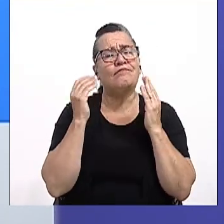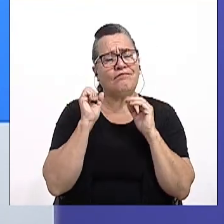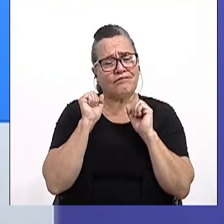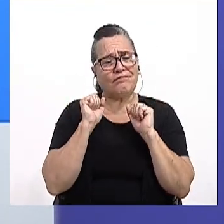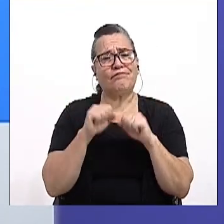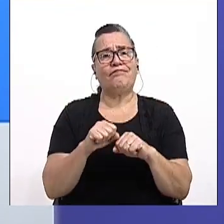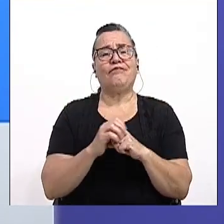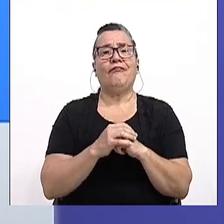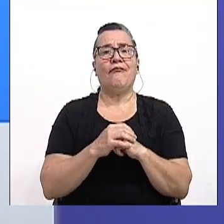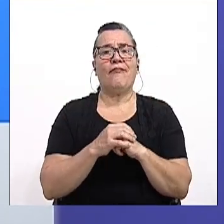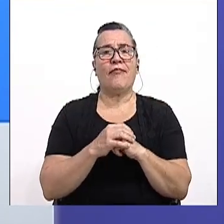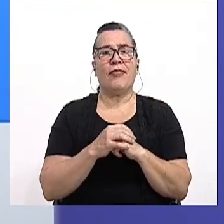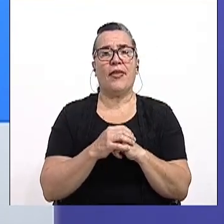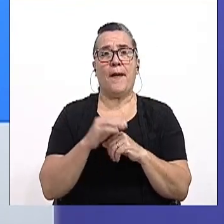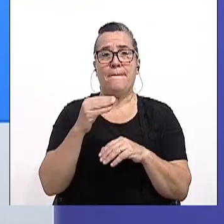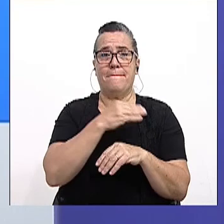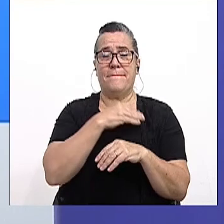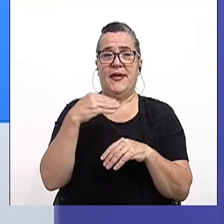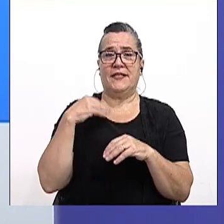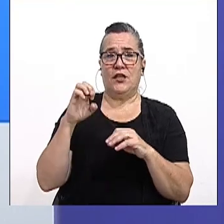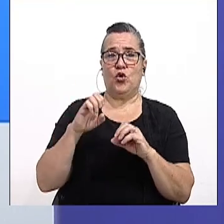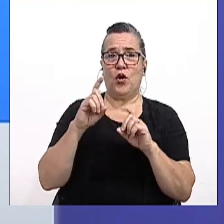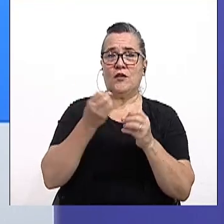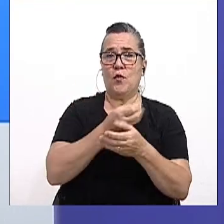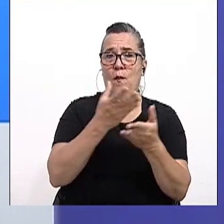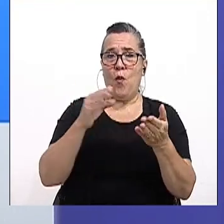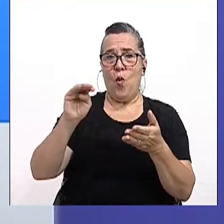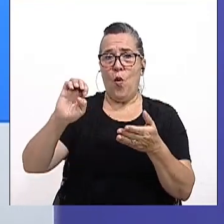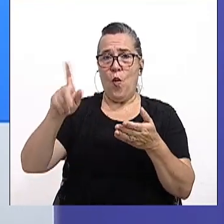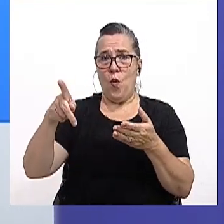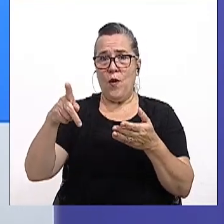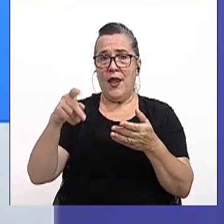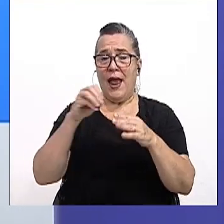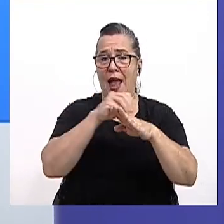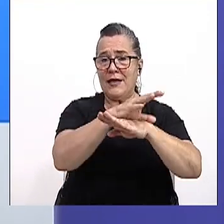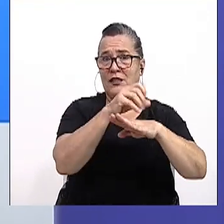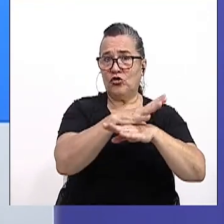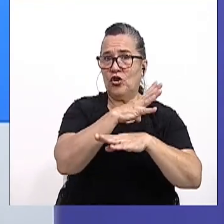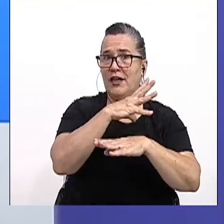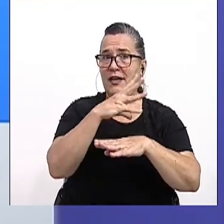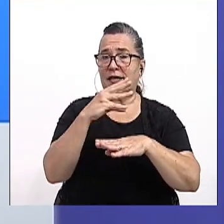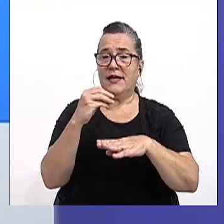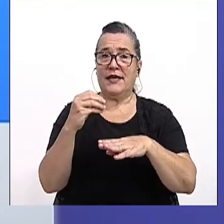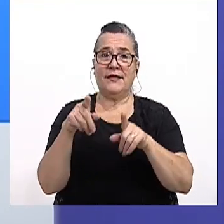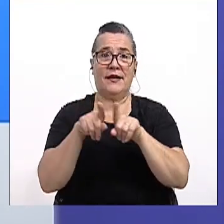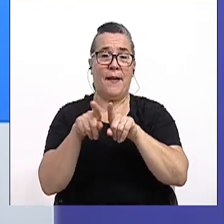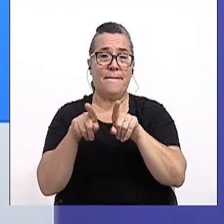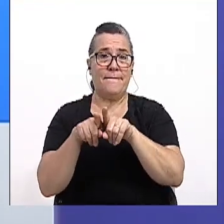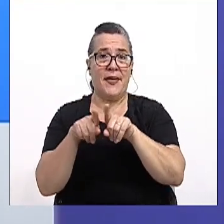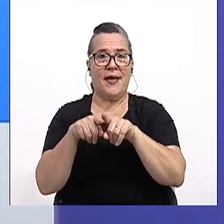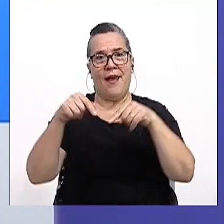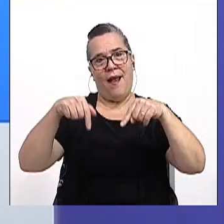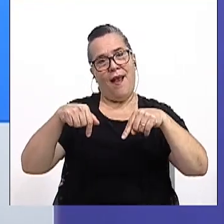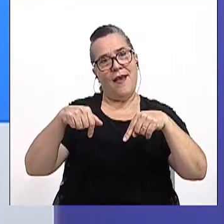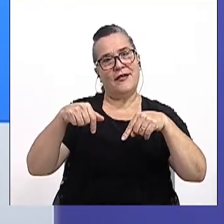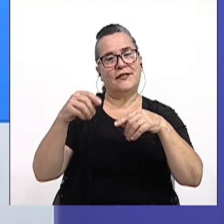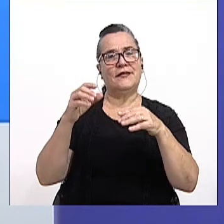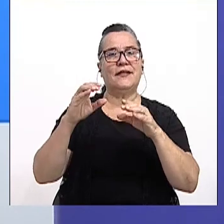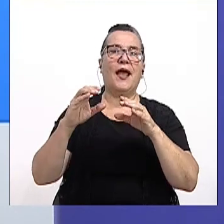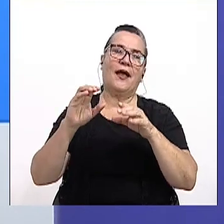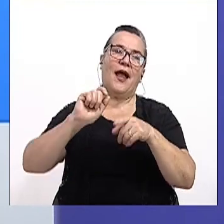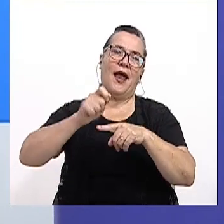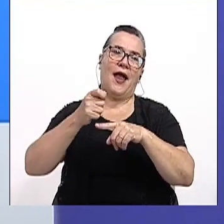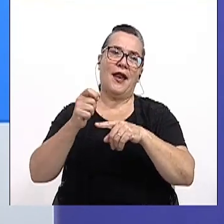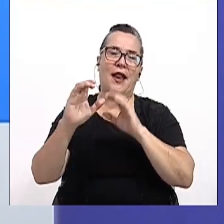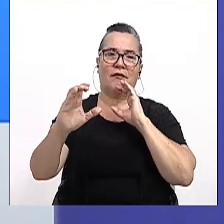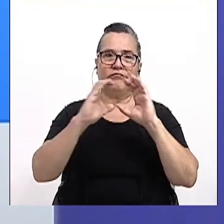profundamente a el Ministerio de Educación Pública, a nuestros asesores y también a este canal de comunicación para